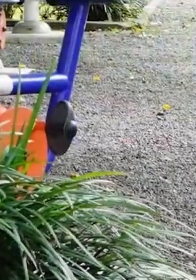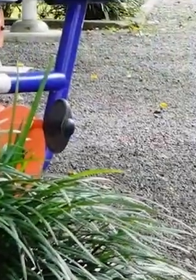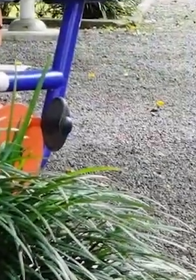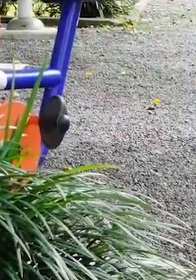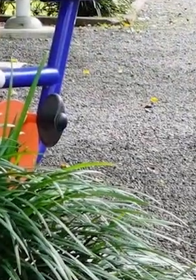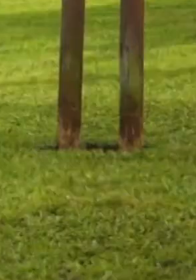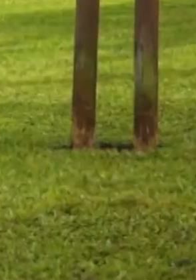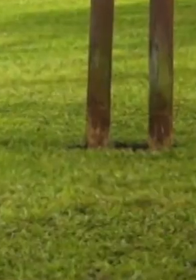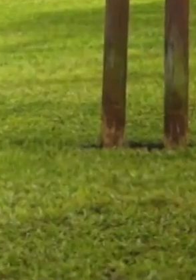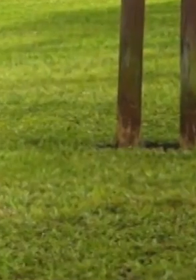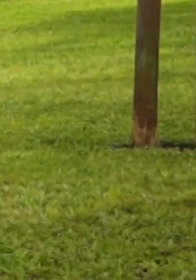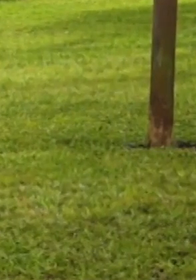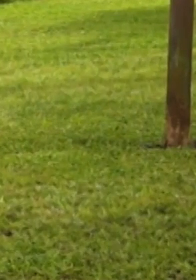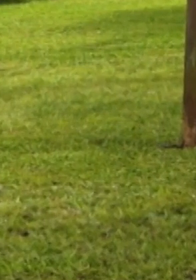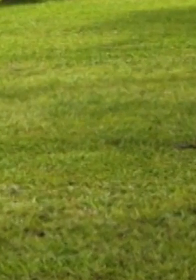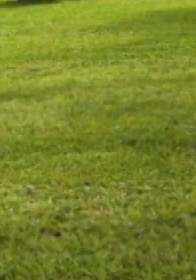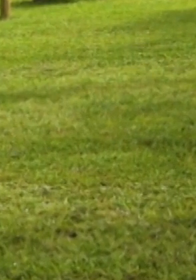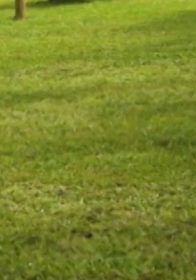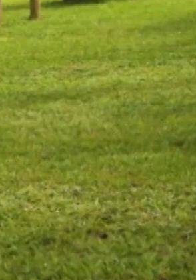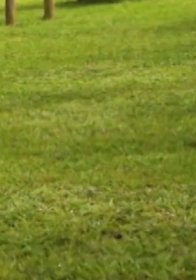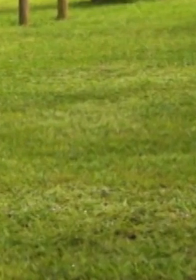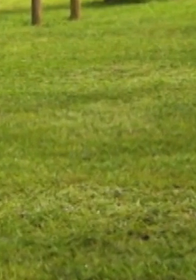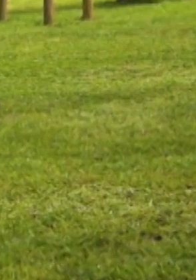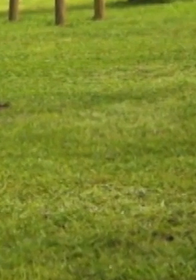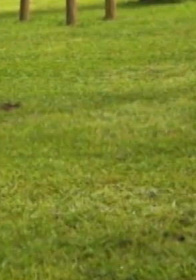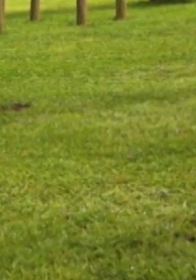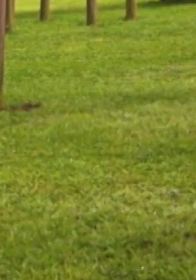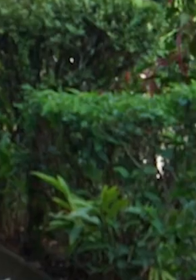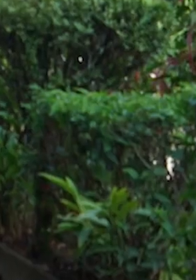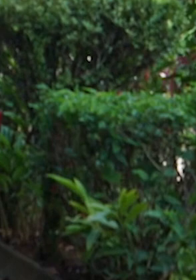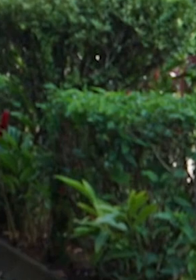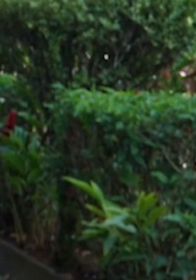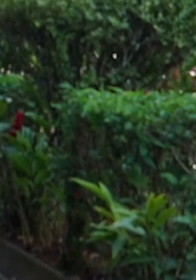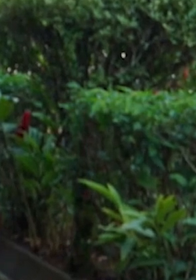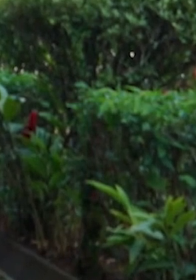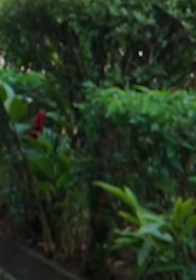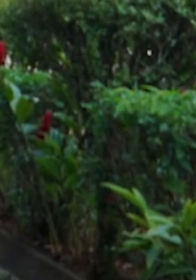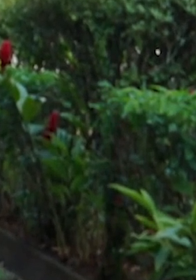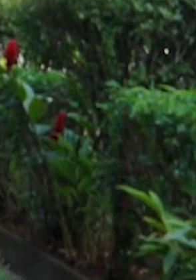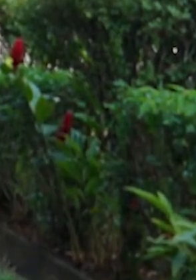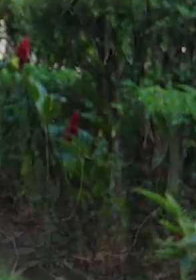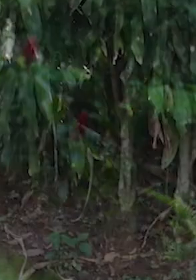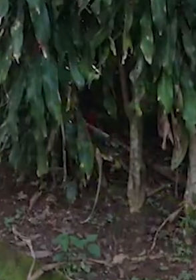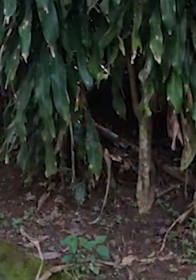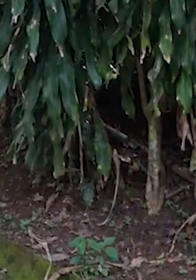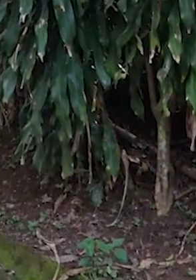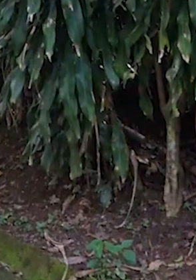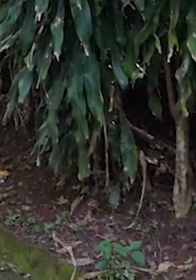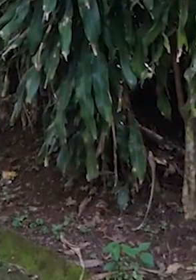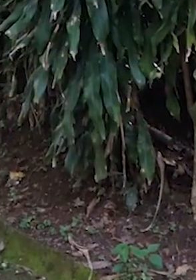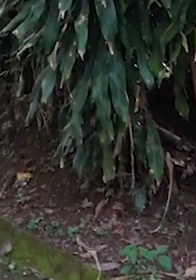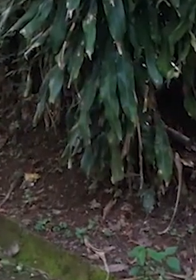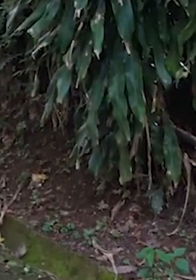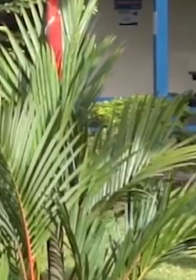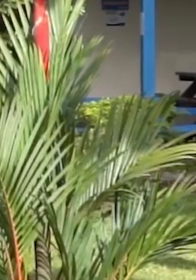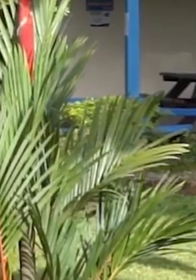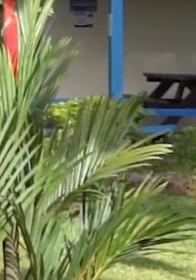aire libre y áreas de esparcimiento, además de alquiler de cabinas